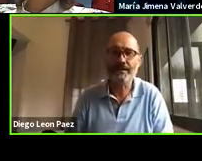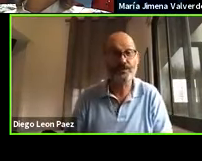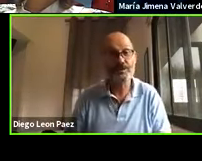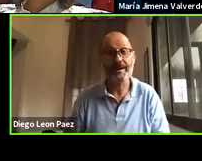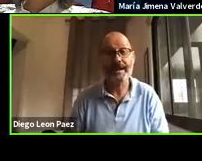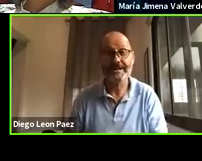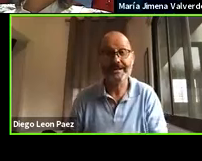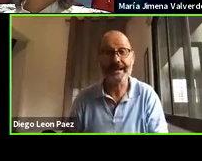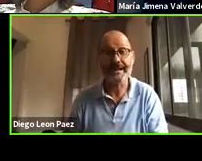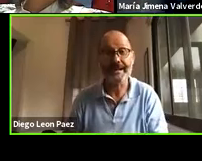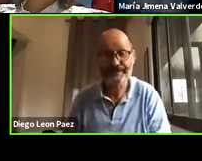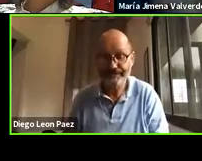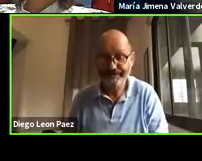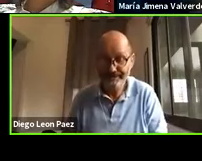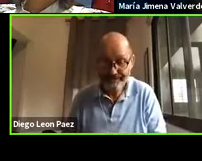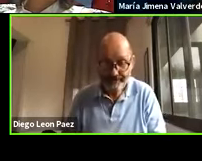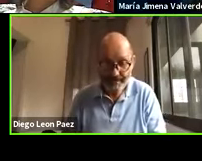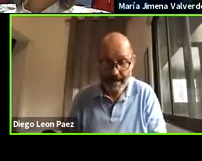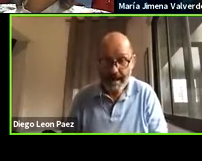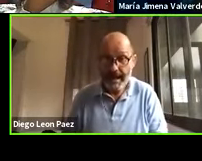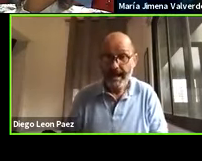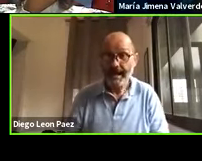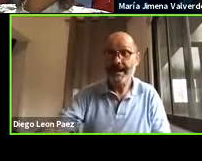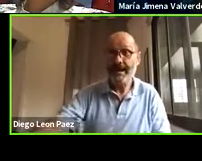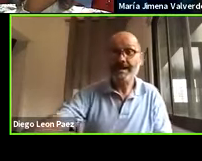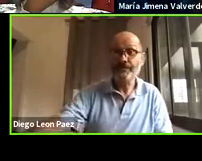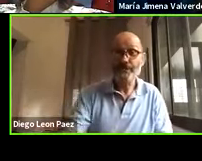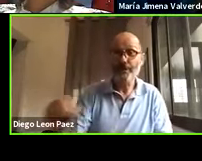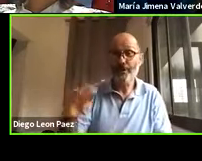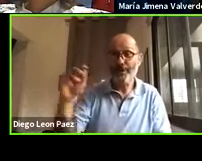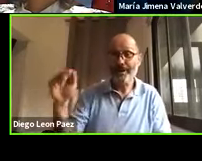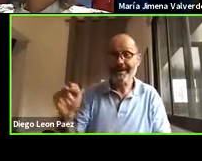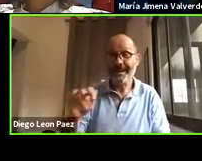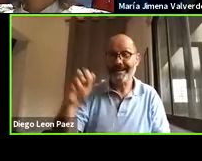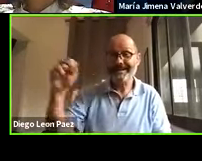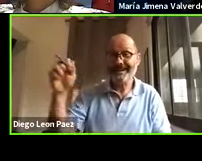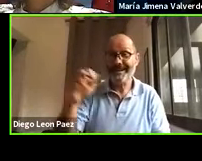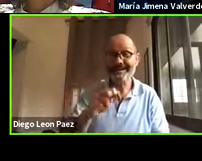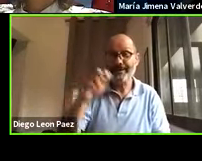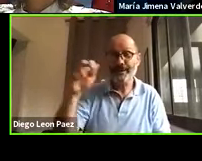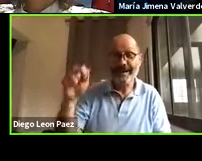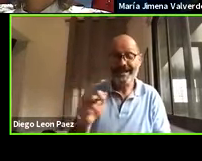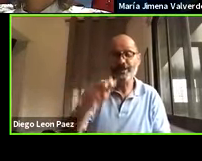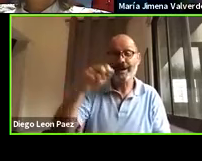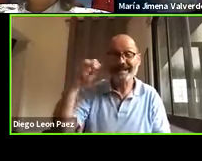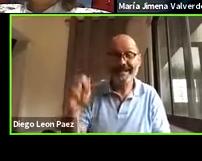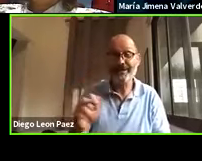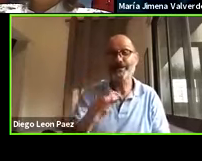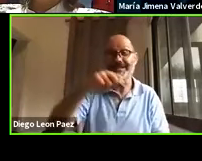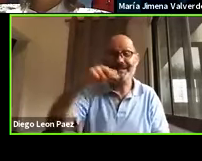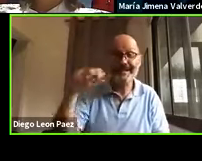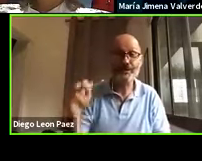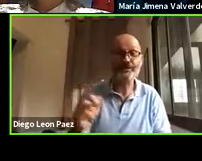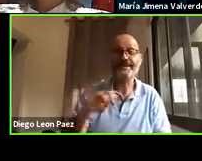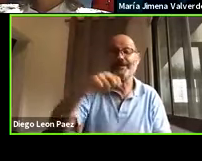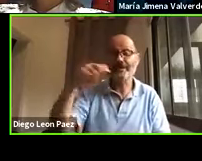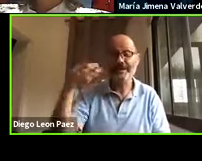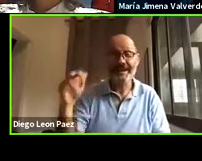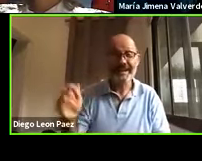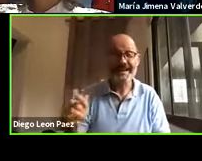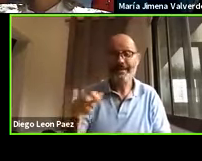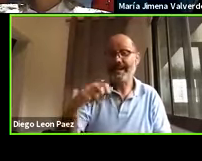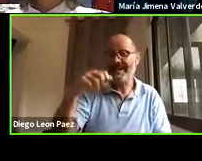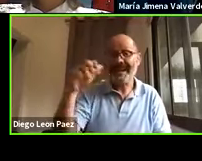mayor posibilidades de salud ella hace un dibujo verdad en este lugar y ella dibuja círculos y círculos y